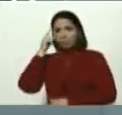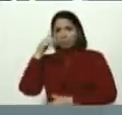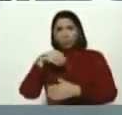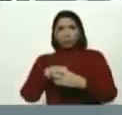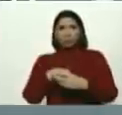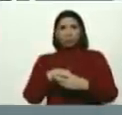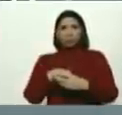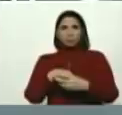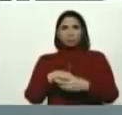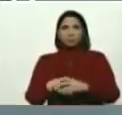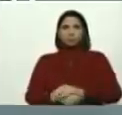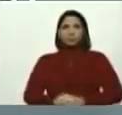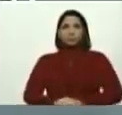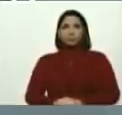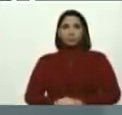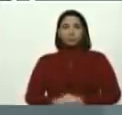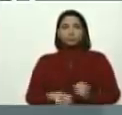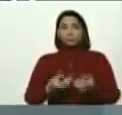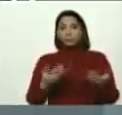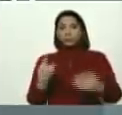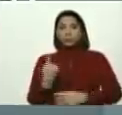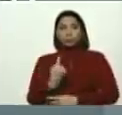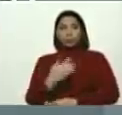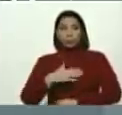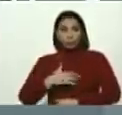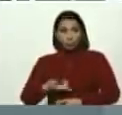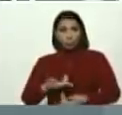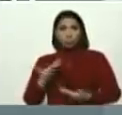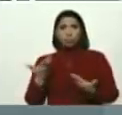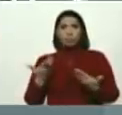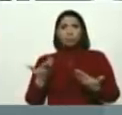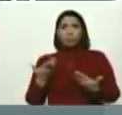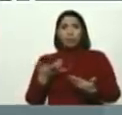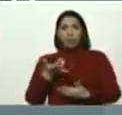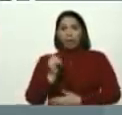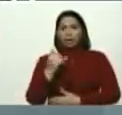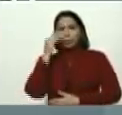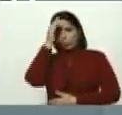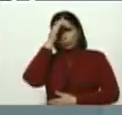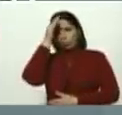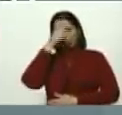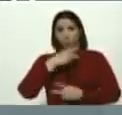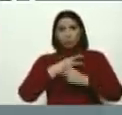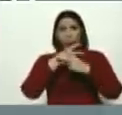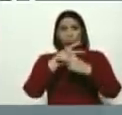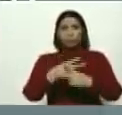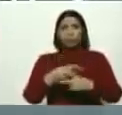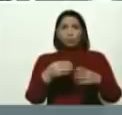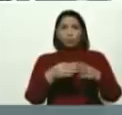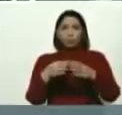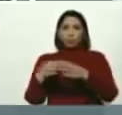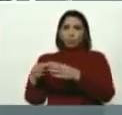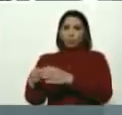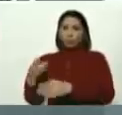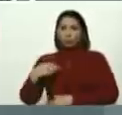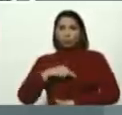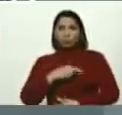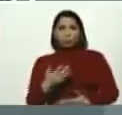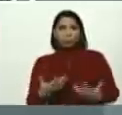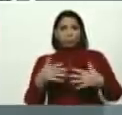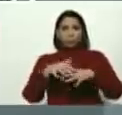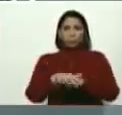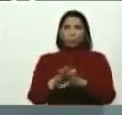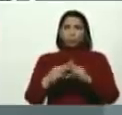cuarentena. Esto solo es posible si hay conciencia, si hay voluntad colectiva, si nos unimos todos los venezolanos